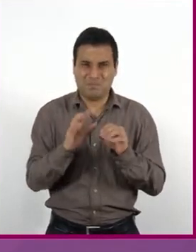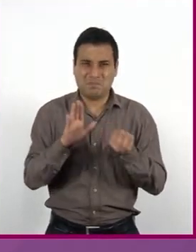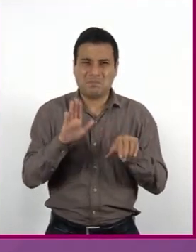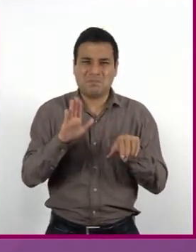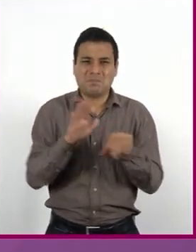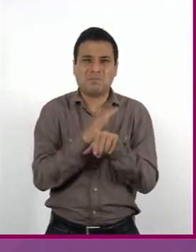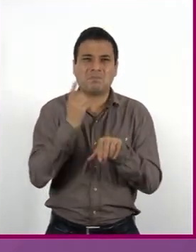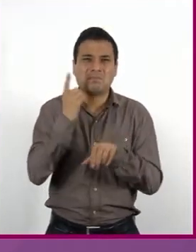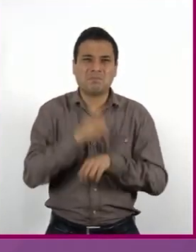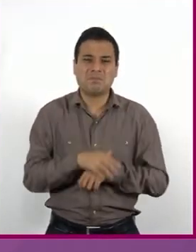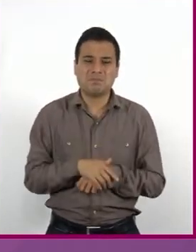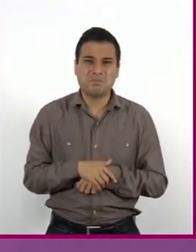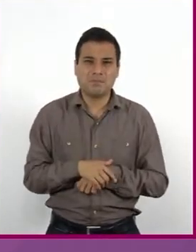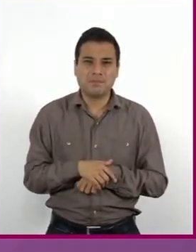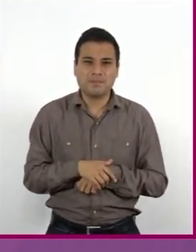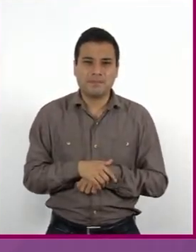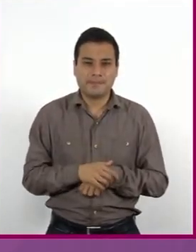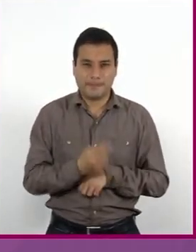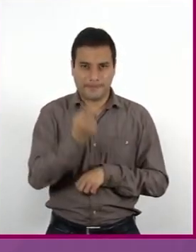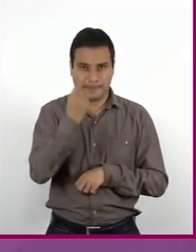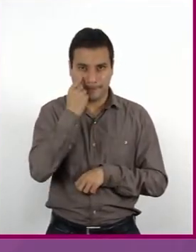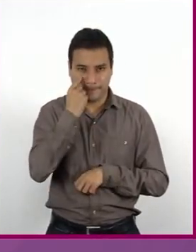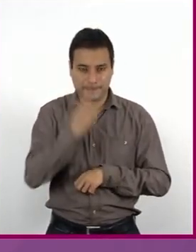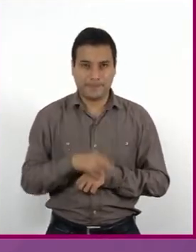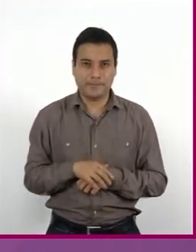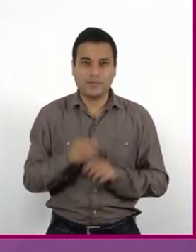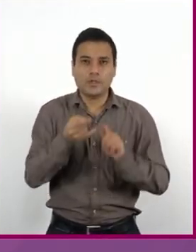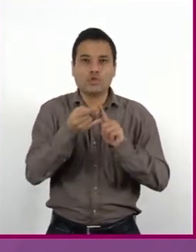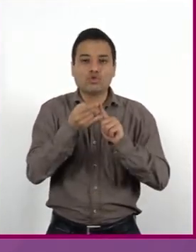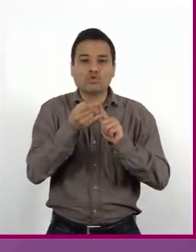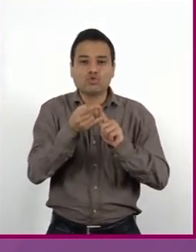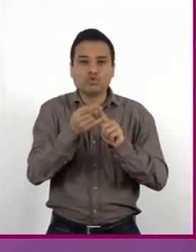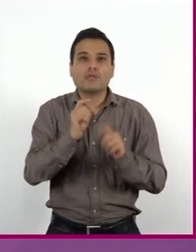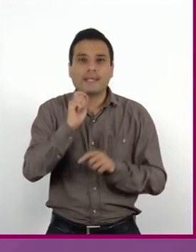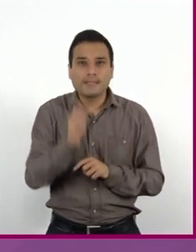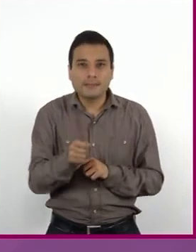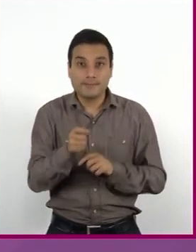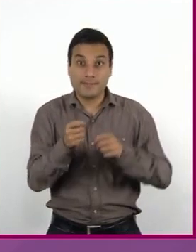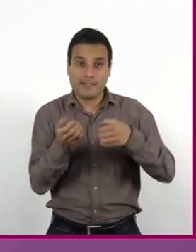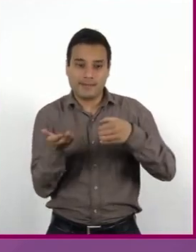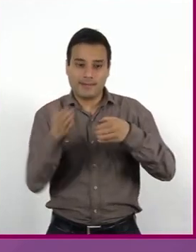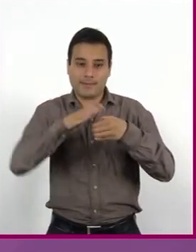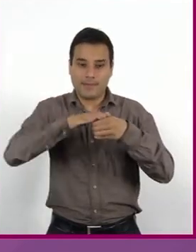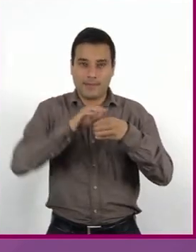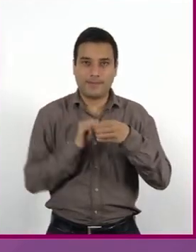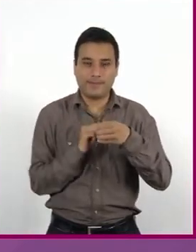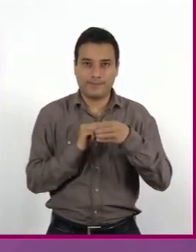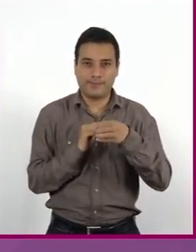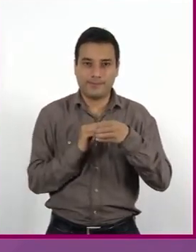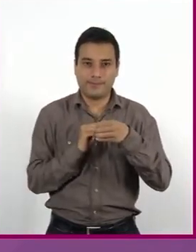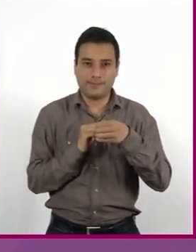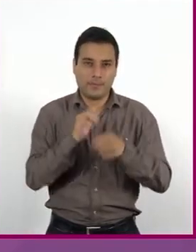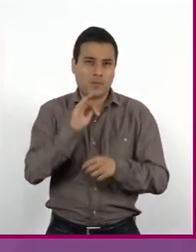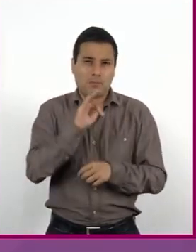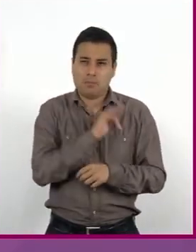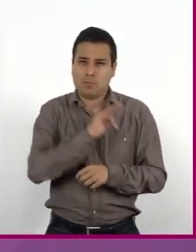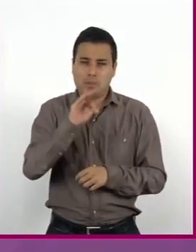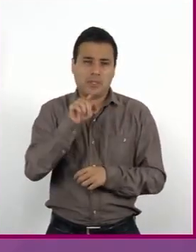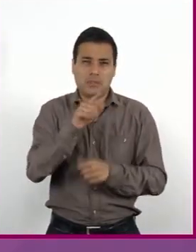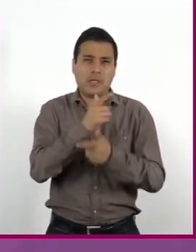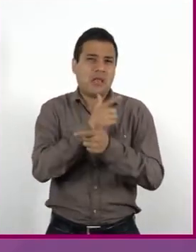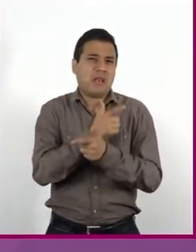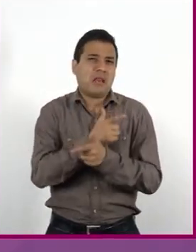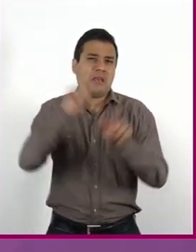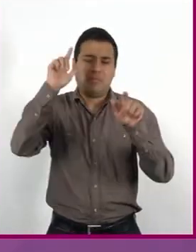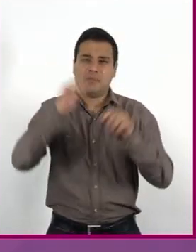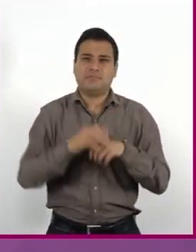trapecio? El cuadrado de menor tamaño funge como tapa de la caja, por lo que puede trazarse en cualquiera de las